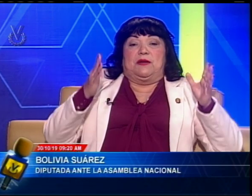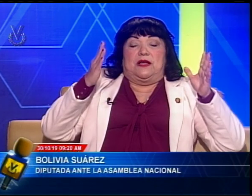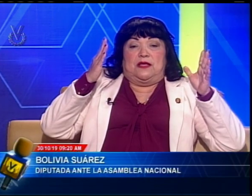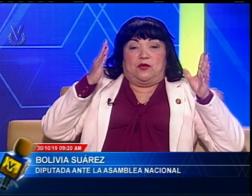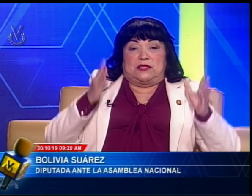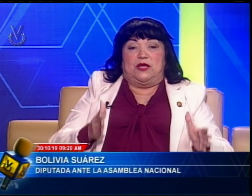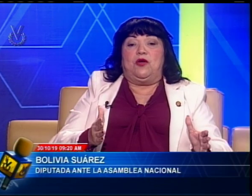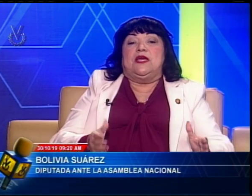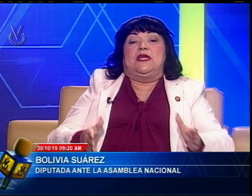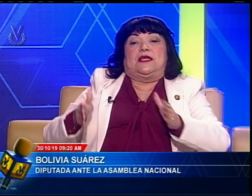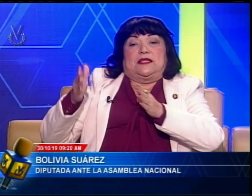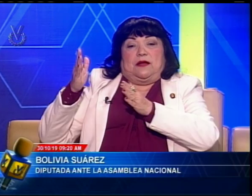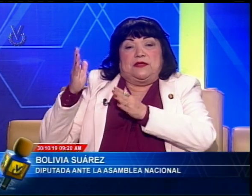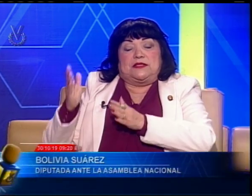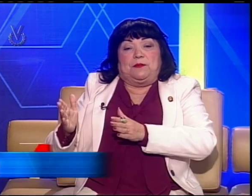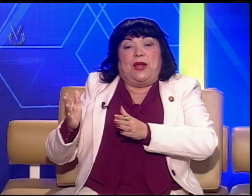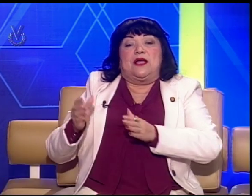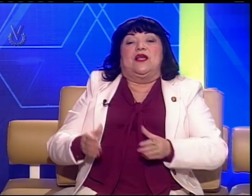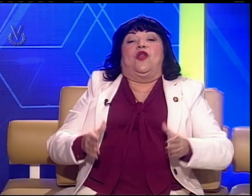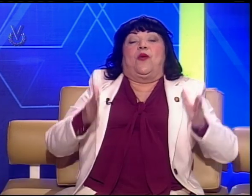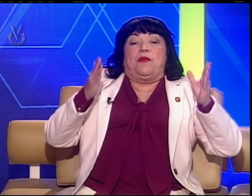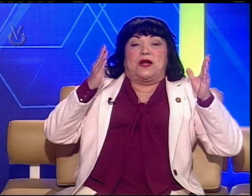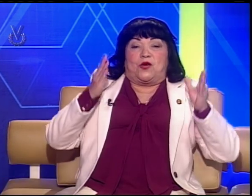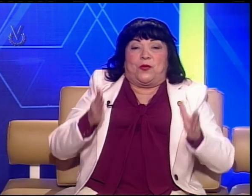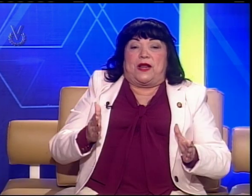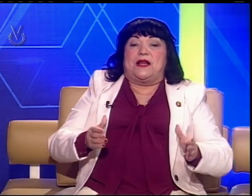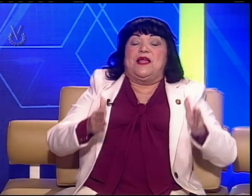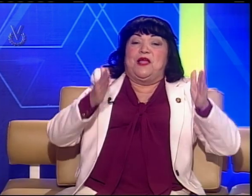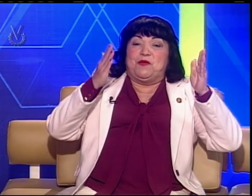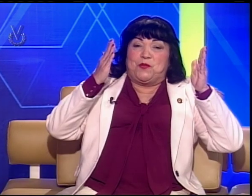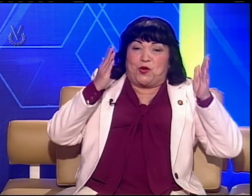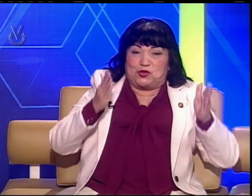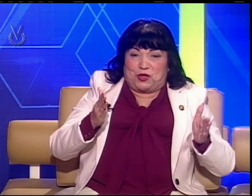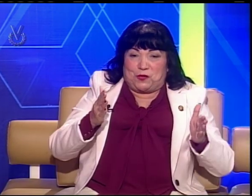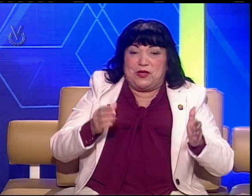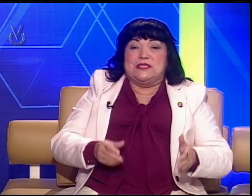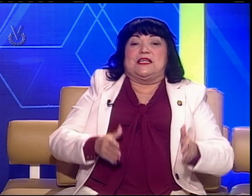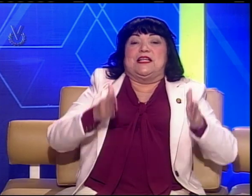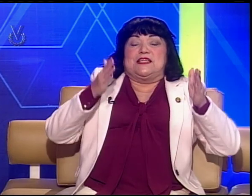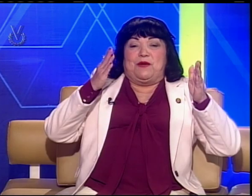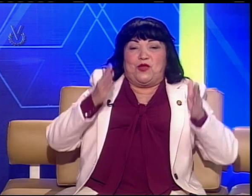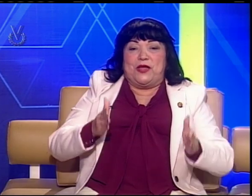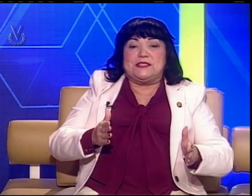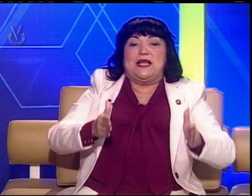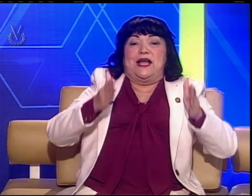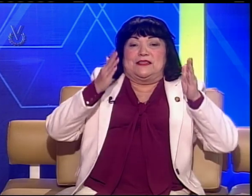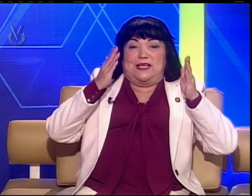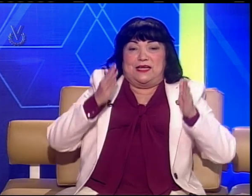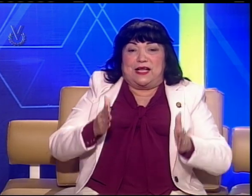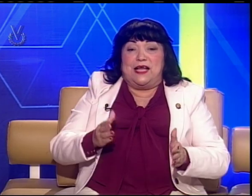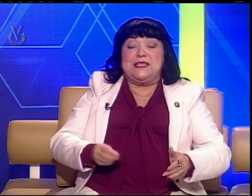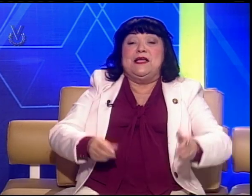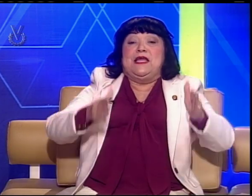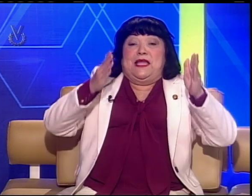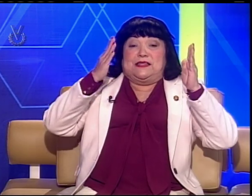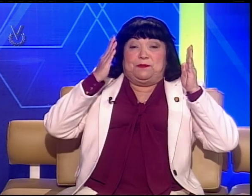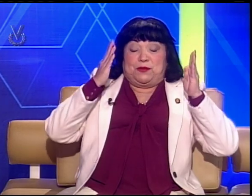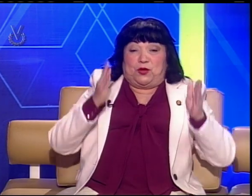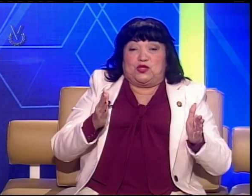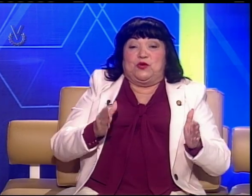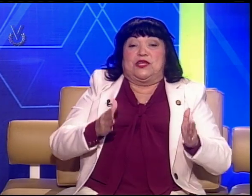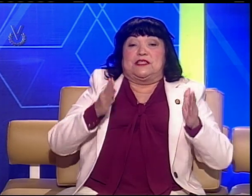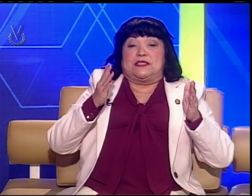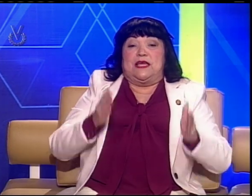el sistema educativo y que a través de ese plan los vamos a recuperar en muy poco tiempo. Así que el llamado es a estar en la calle.